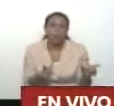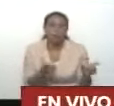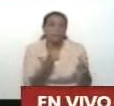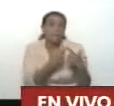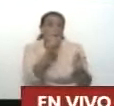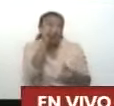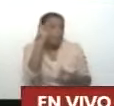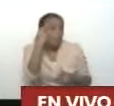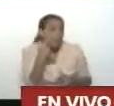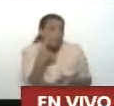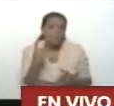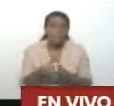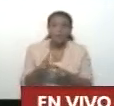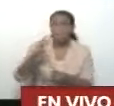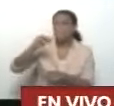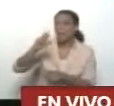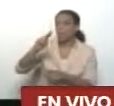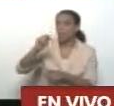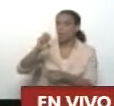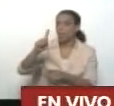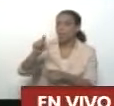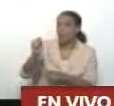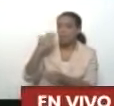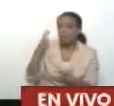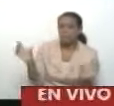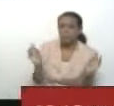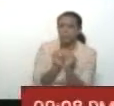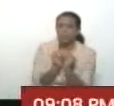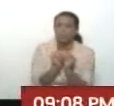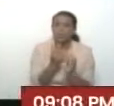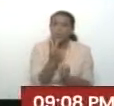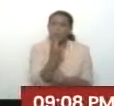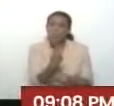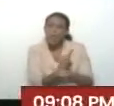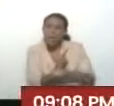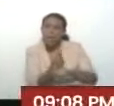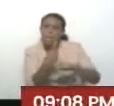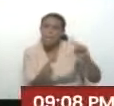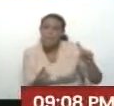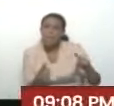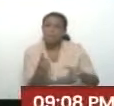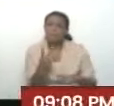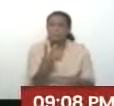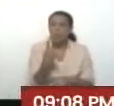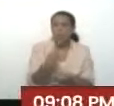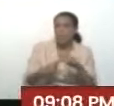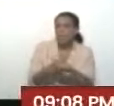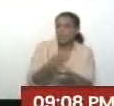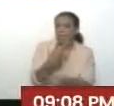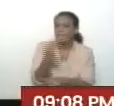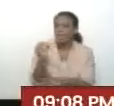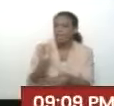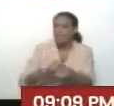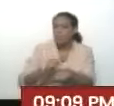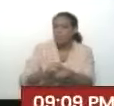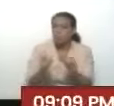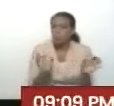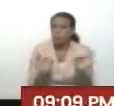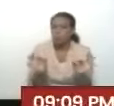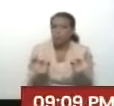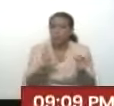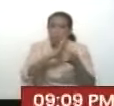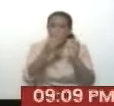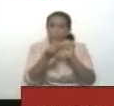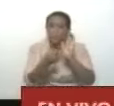éxito. ¿Los dos días? Los dos días. ¿Cuánto dura esa obra? Hora y media, hora y 20 minutos. Ahí hemos grabado